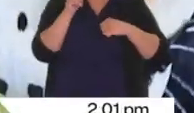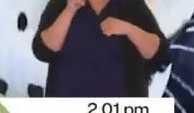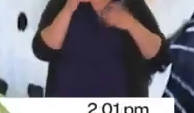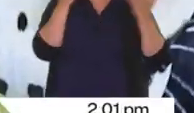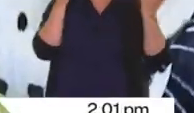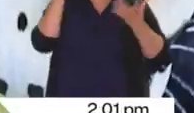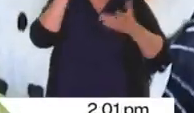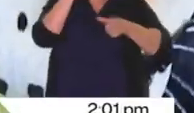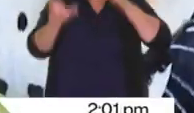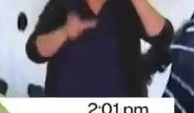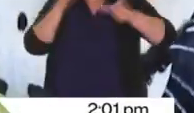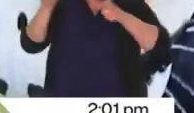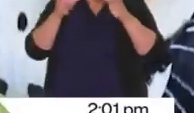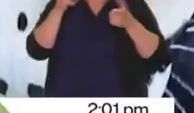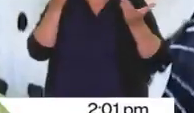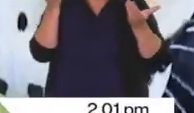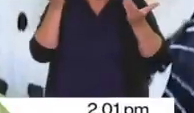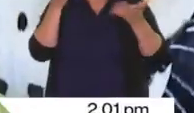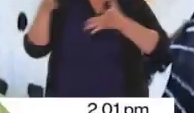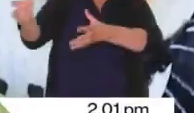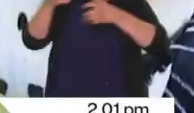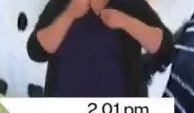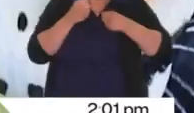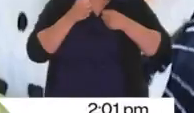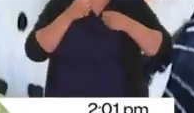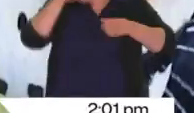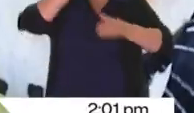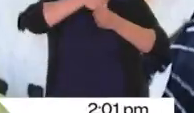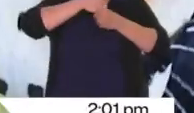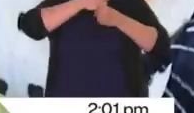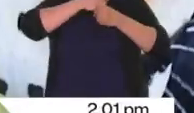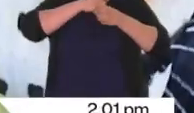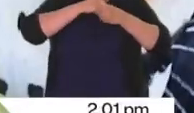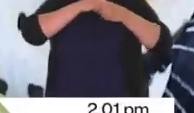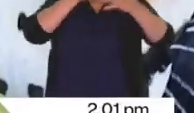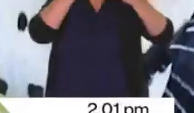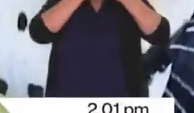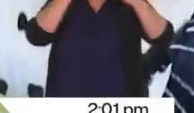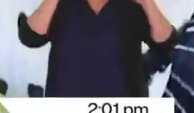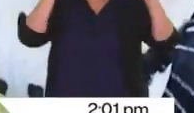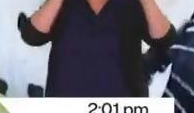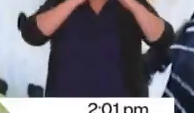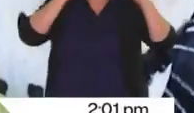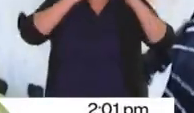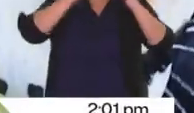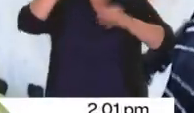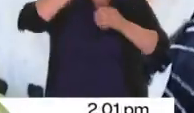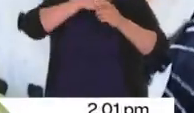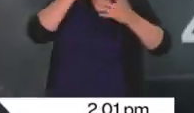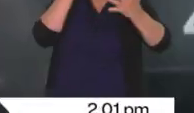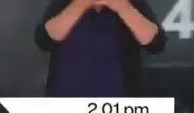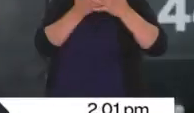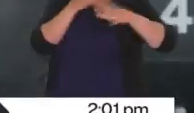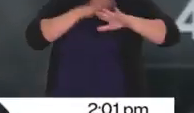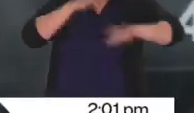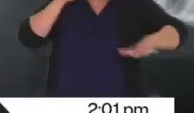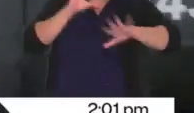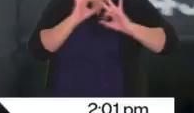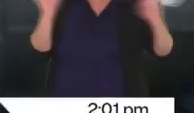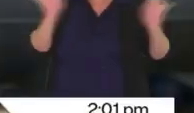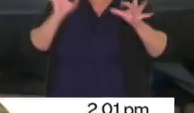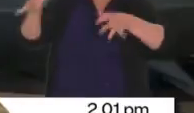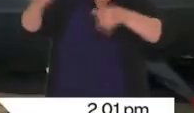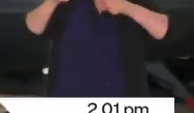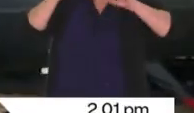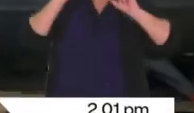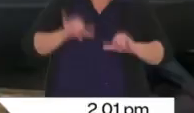que estaban y se reproducían dentro de un predio ilegal no tenían permisos de tenencia pasó sus primeros años en